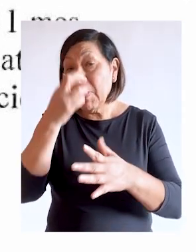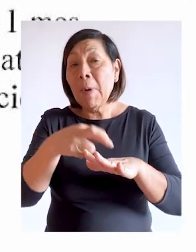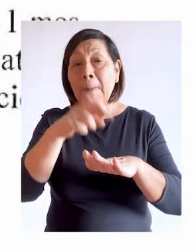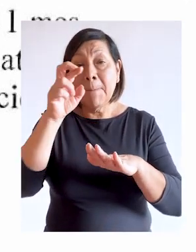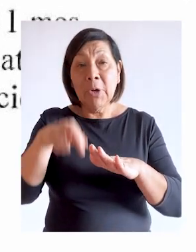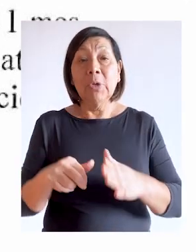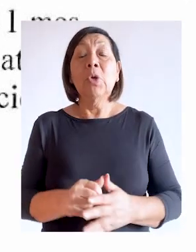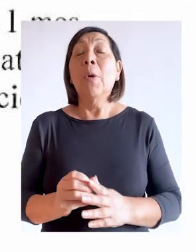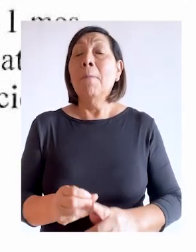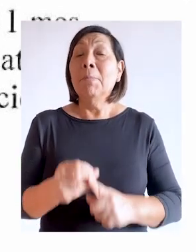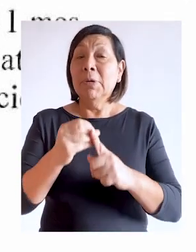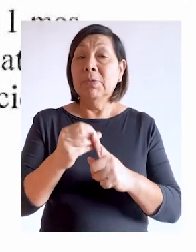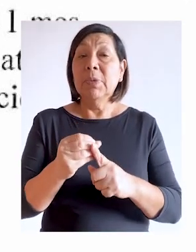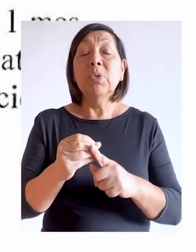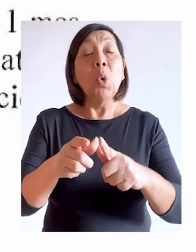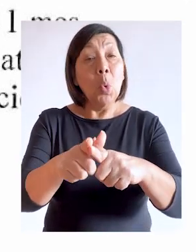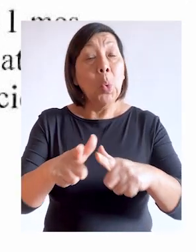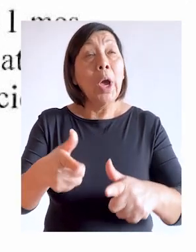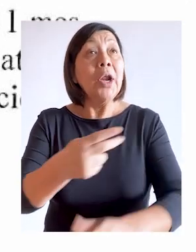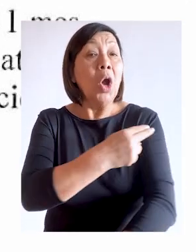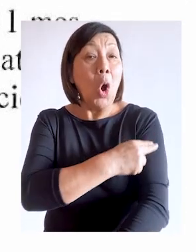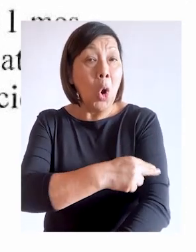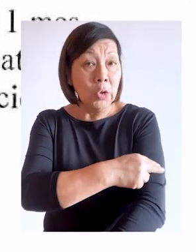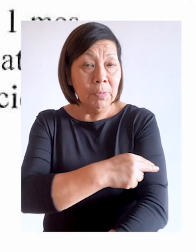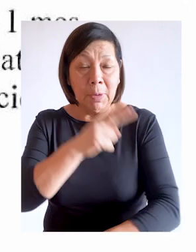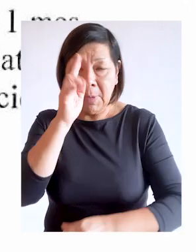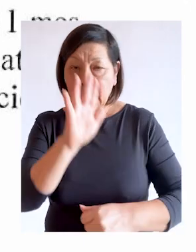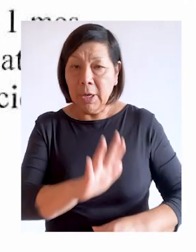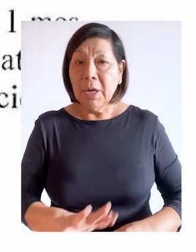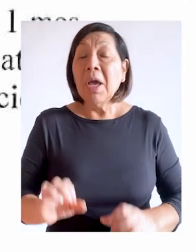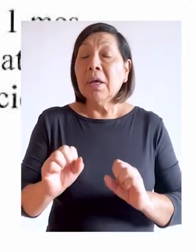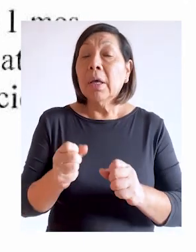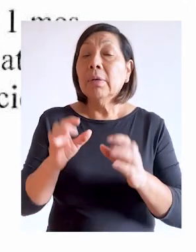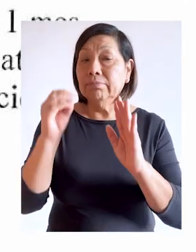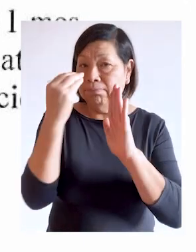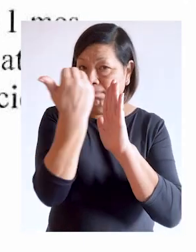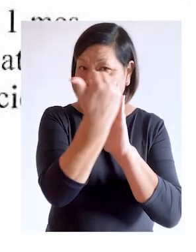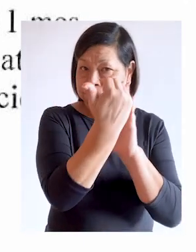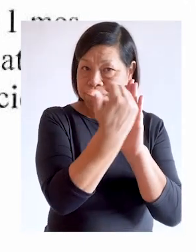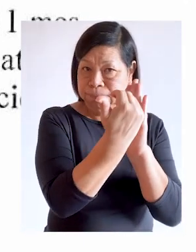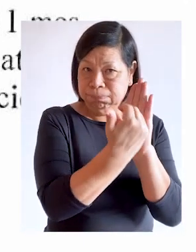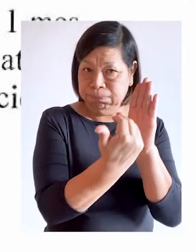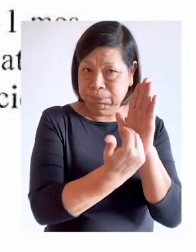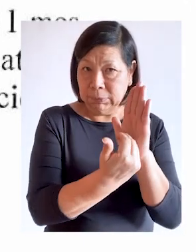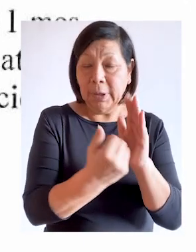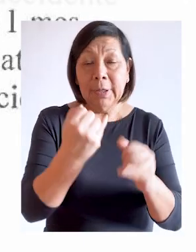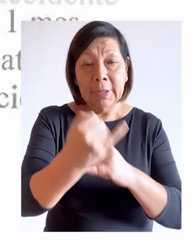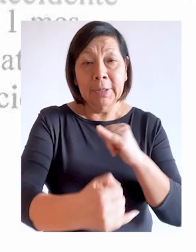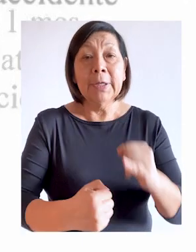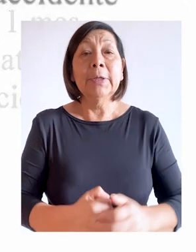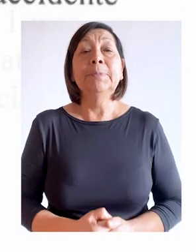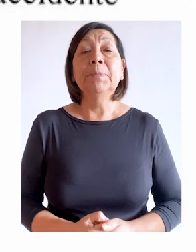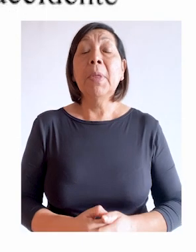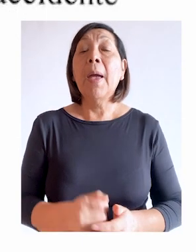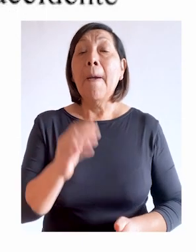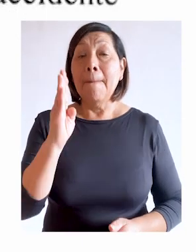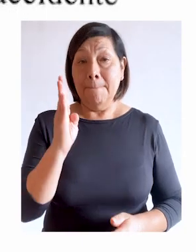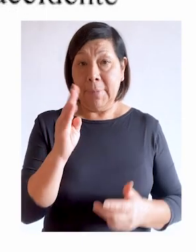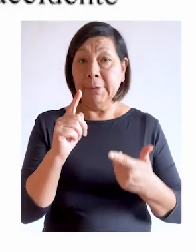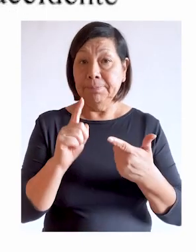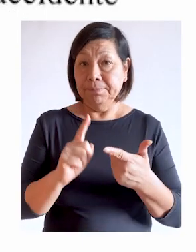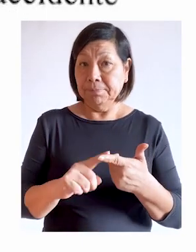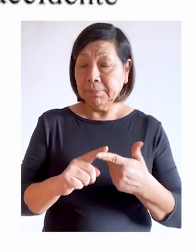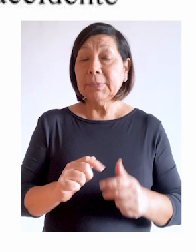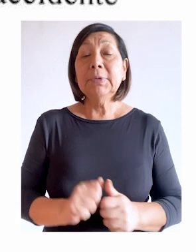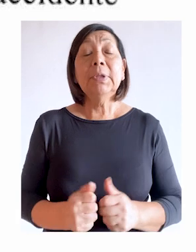sus principales establecimientos de salud a nivel nacional que cumplan los estándares nacionales e internacionales. B. Informar